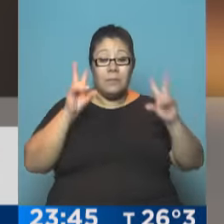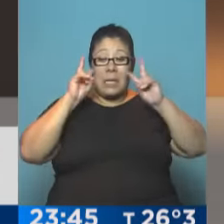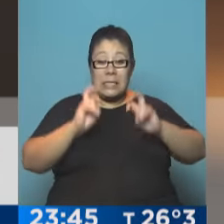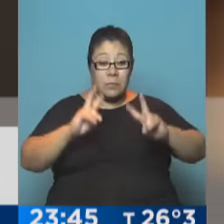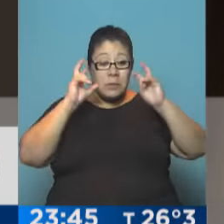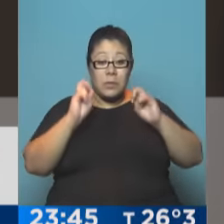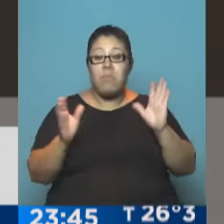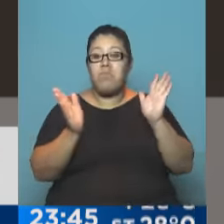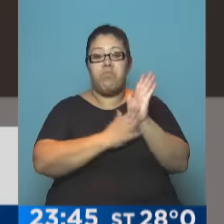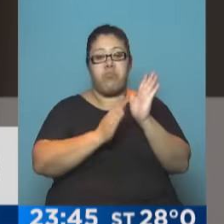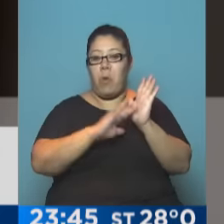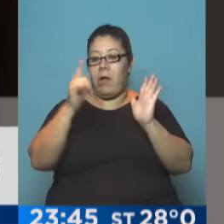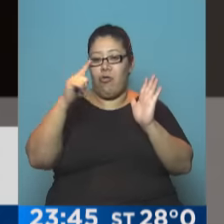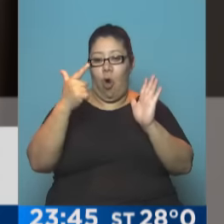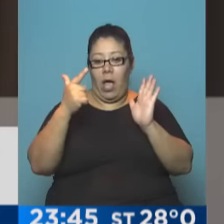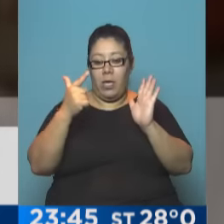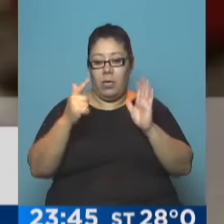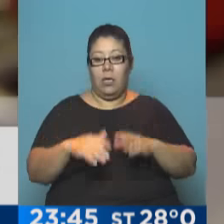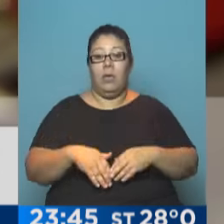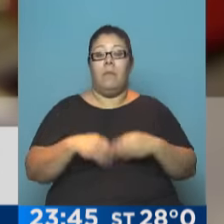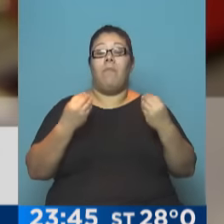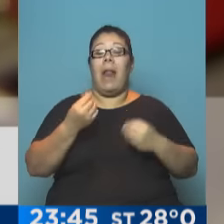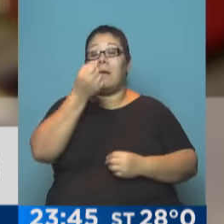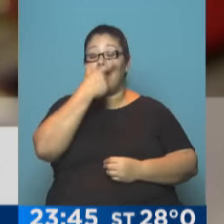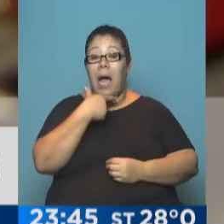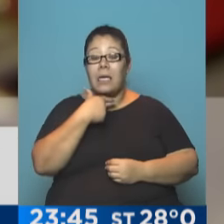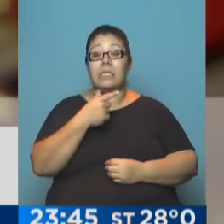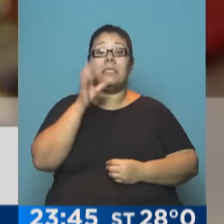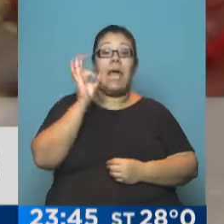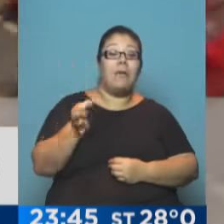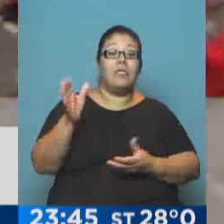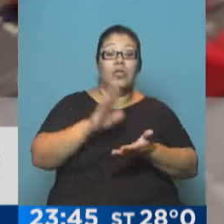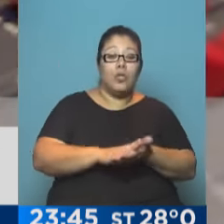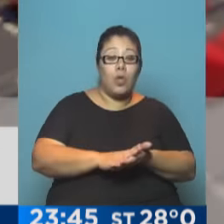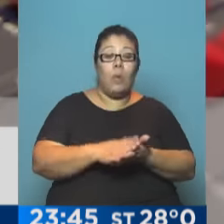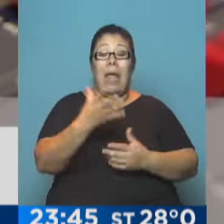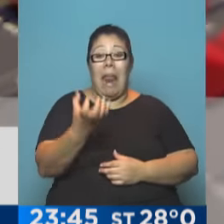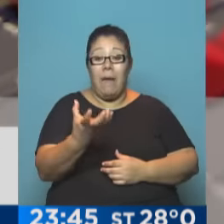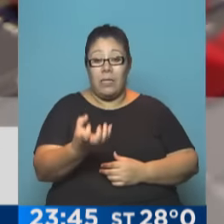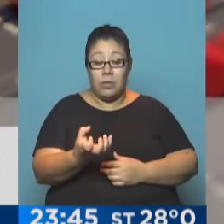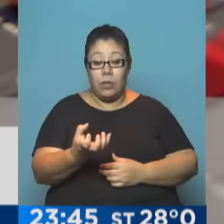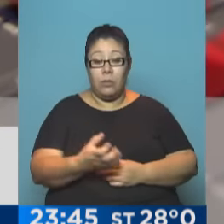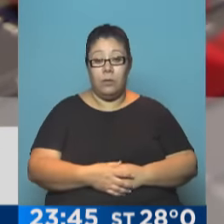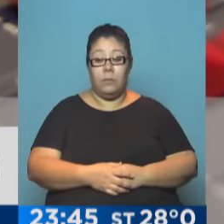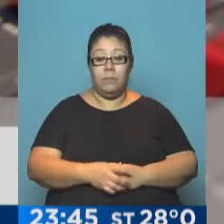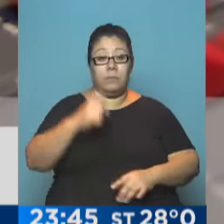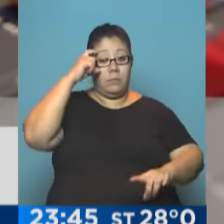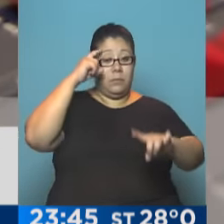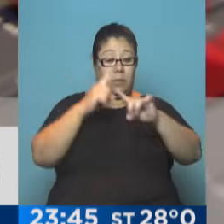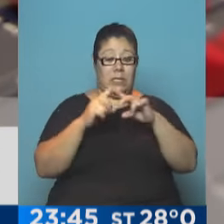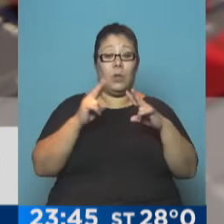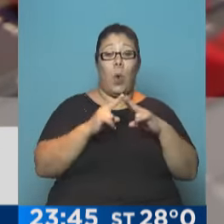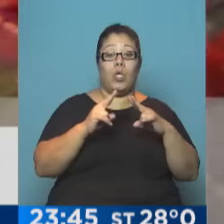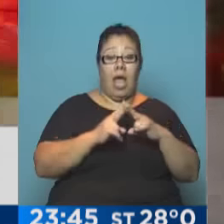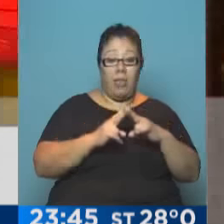se reunieron pruebas para demostrar que el presidente hubiese estado al tanto de las escuchas a las que fueron sometidos su excuñado